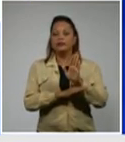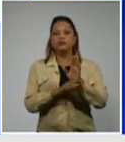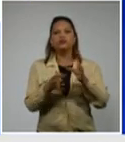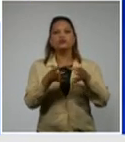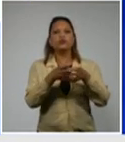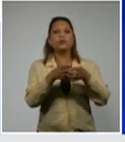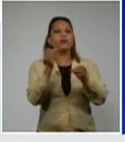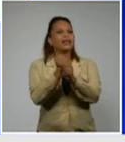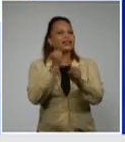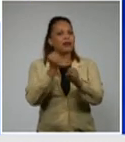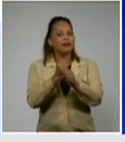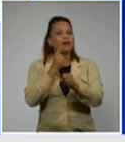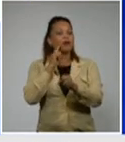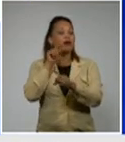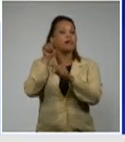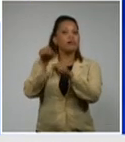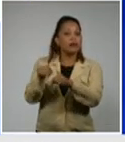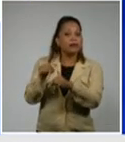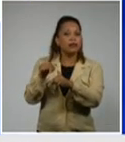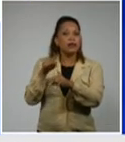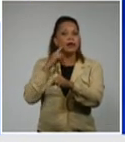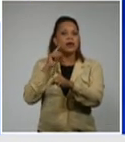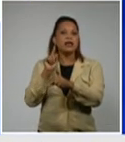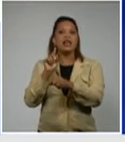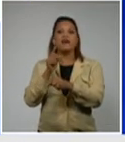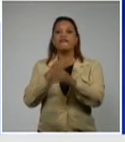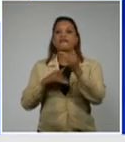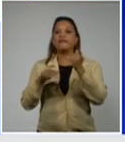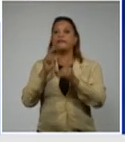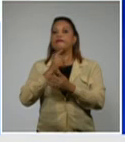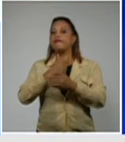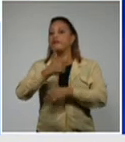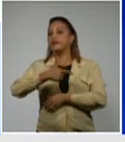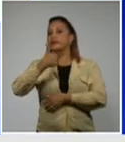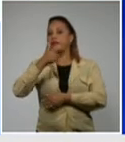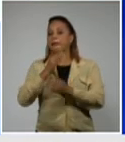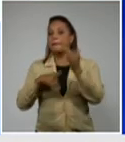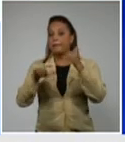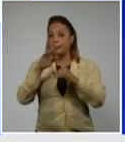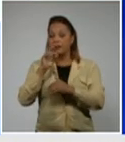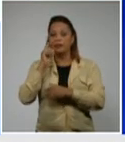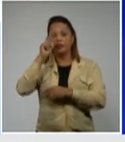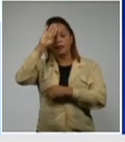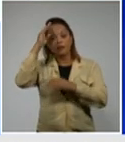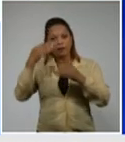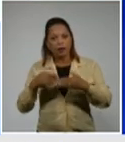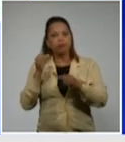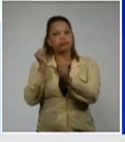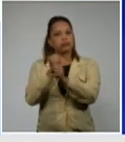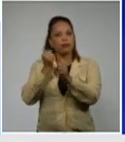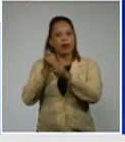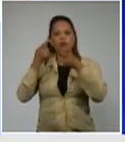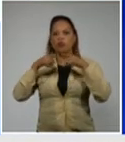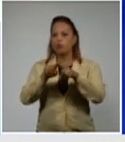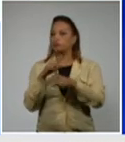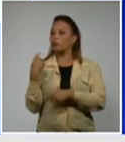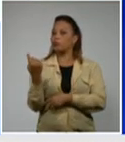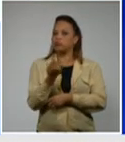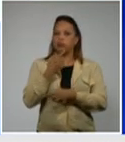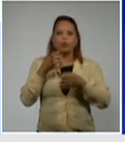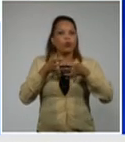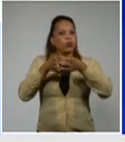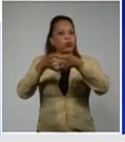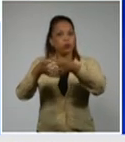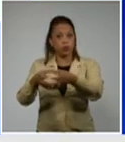trabajando allí, la presencia de una viceministra de Salud también en el territorio, trabajando de conjunto con ellos.